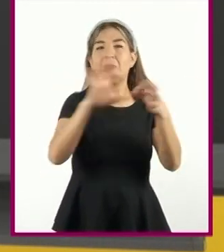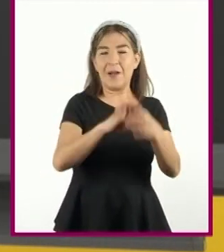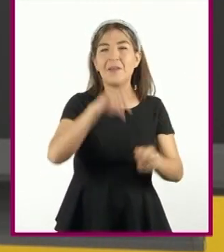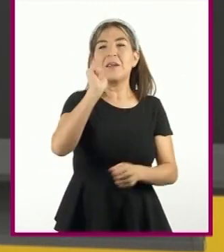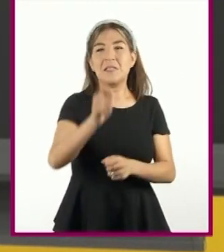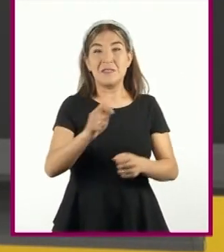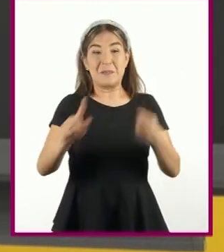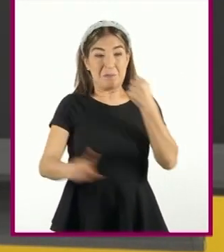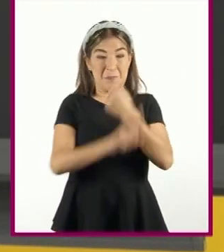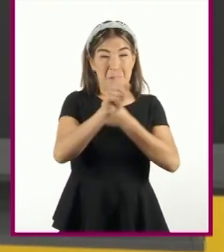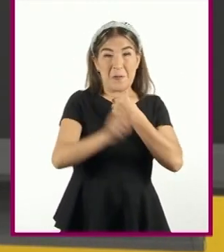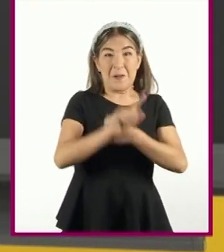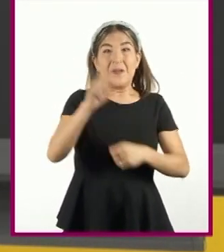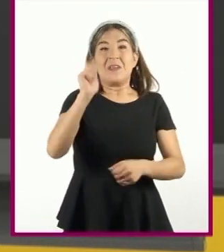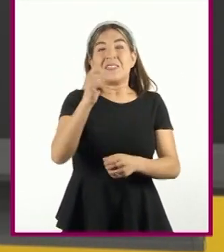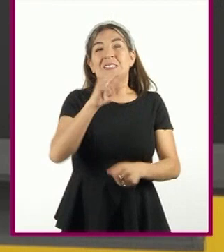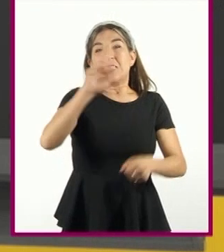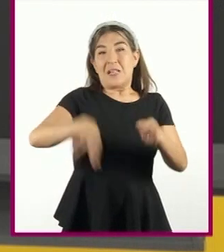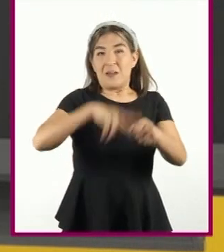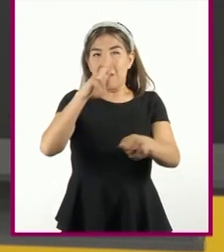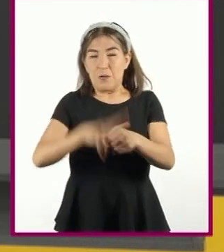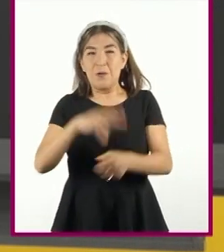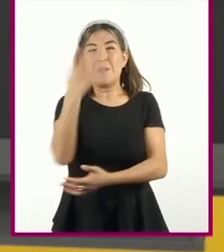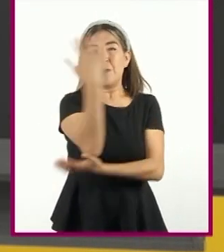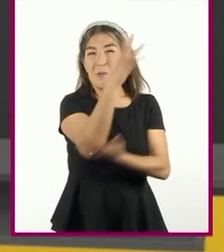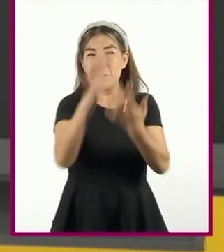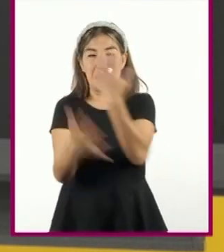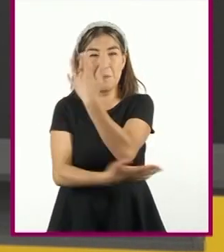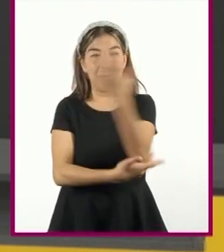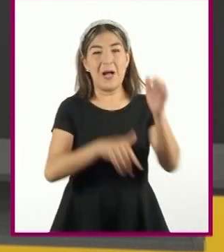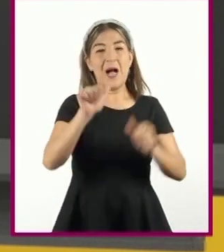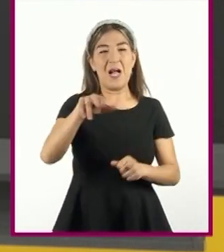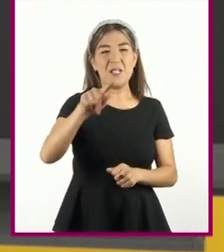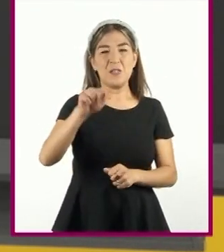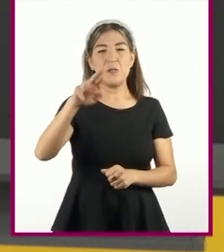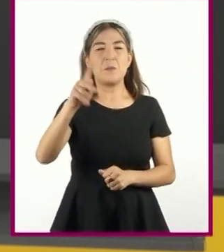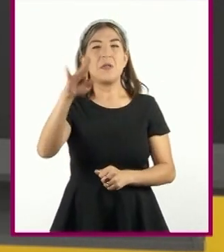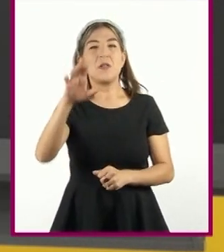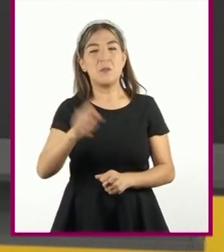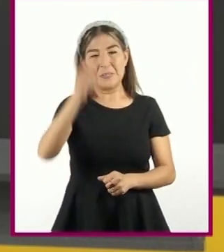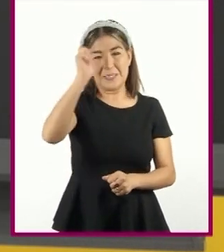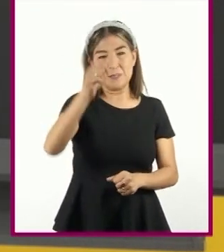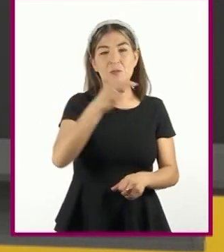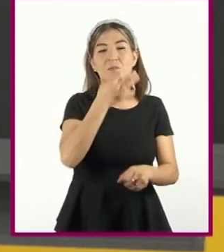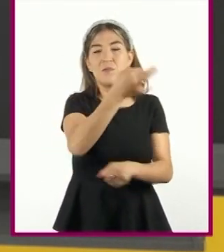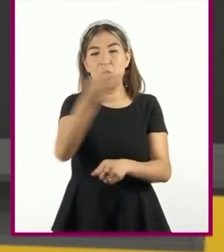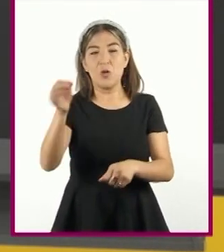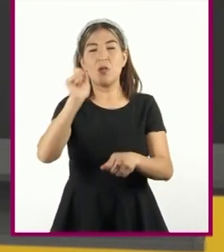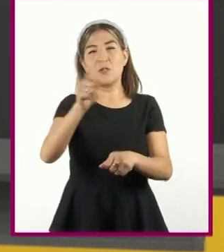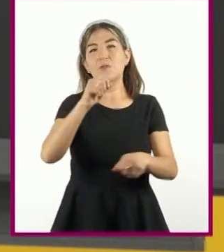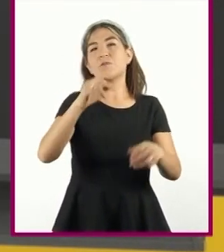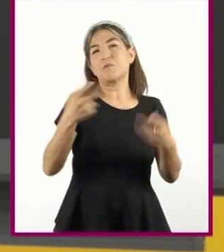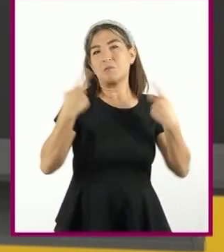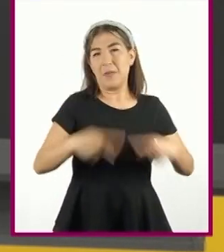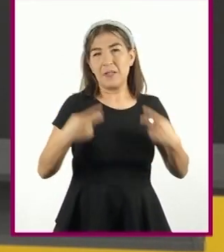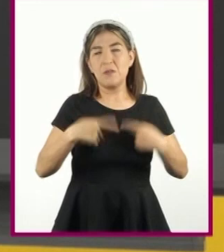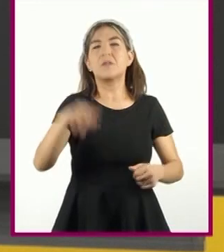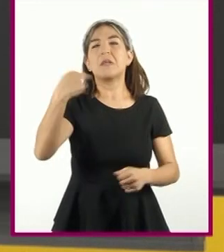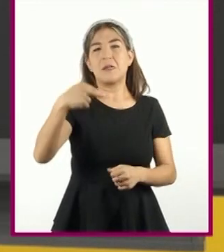riesgos naturales o antrópicos y a la capacidad de respuesta de las poblaciones se le